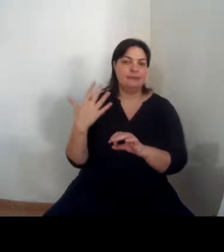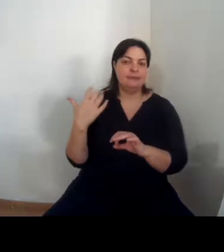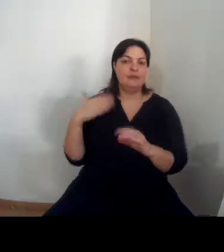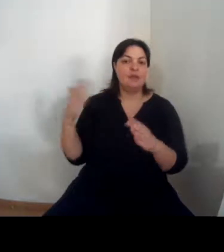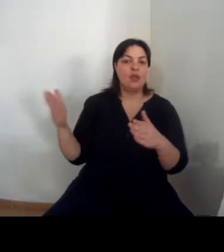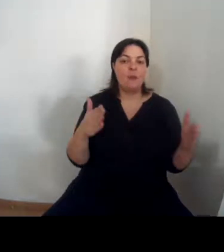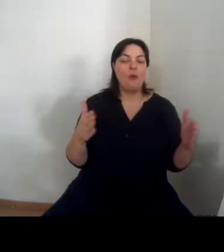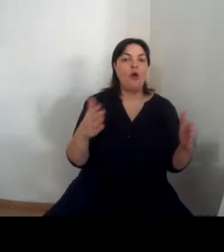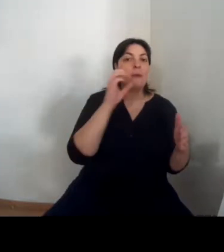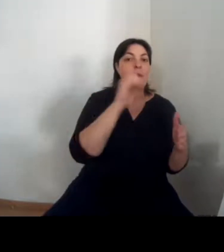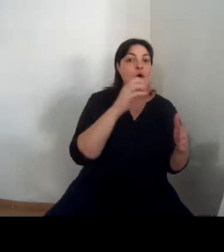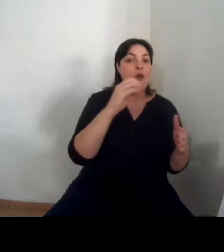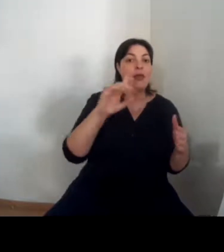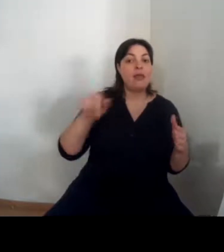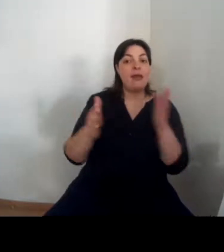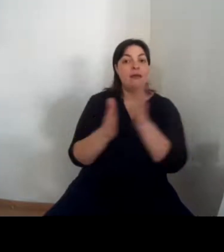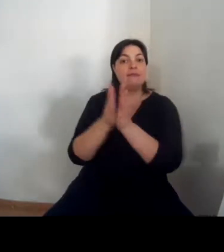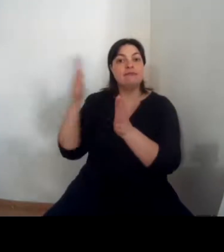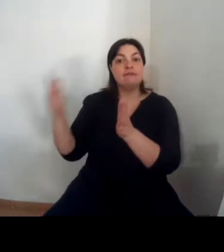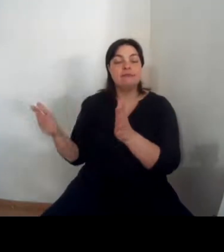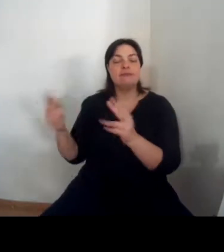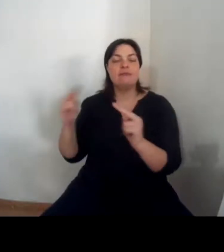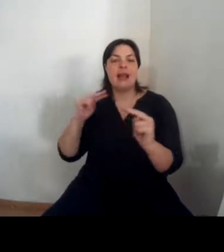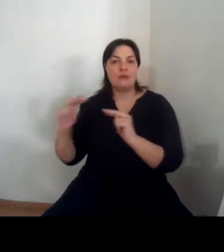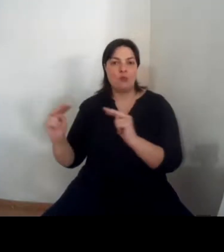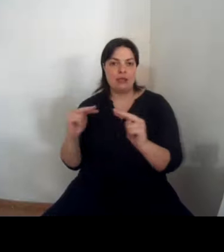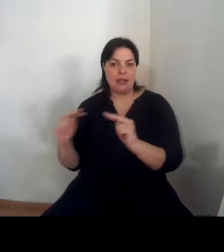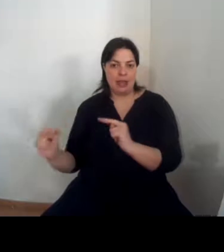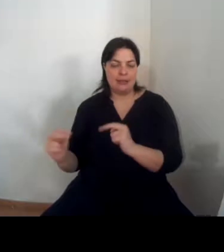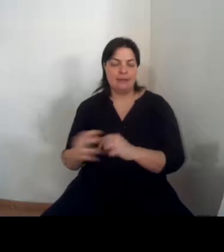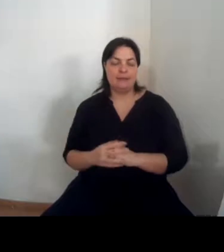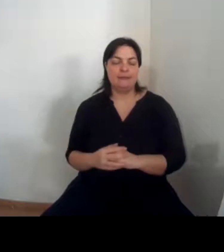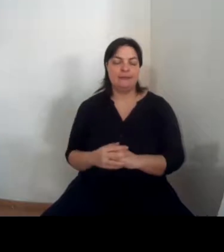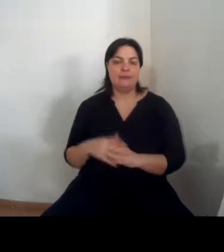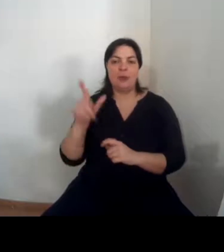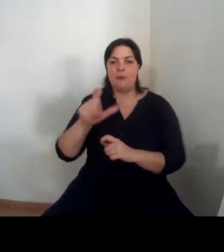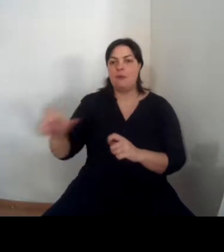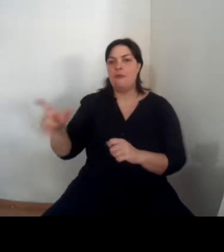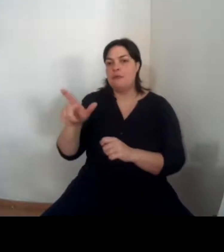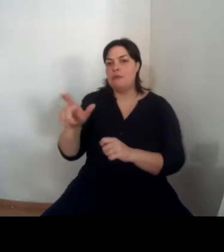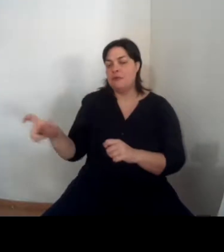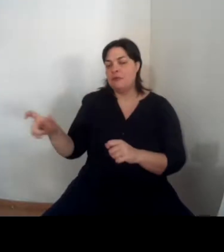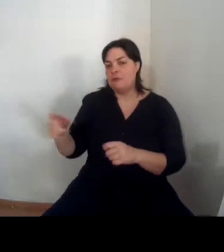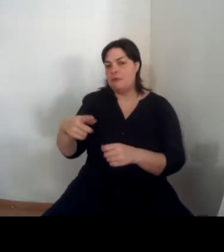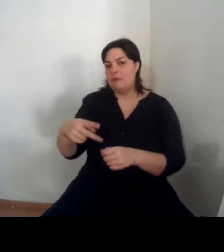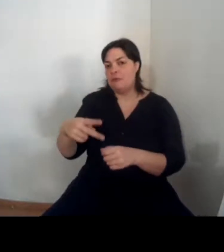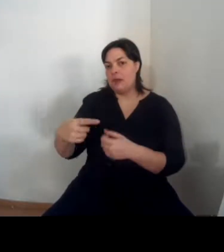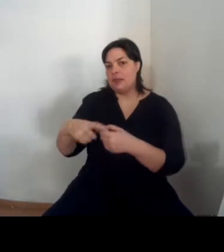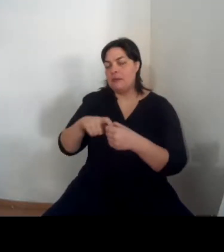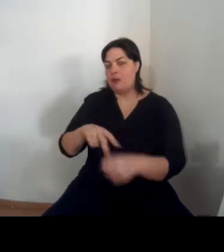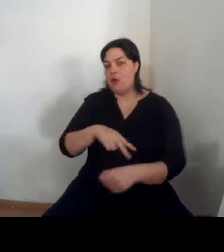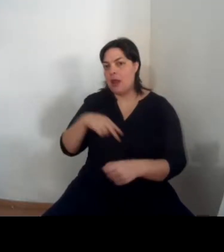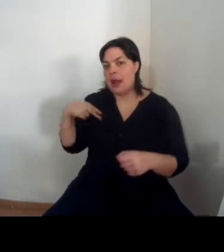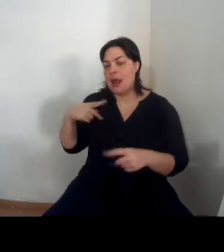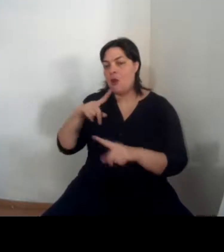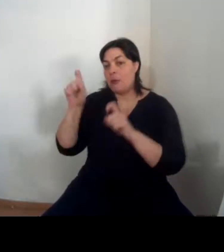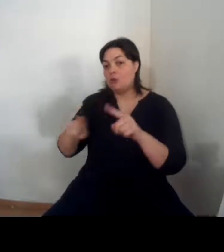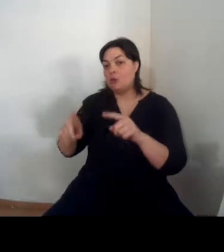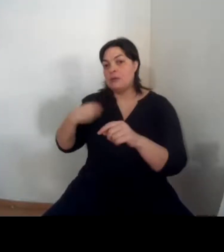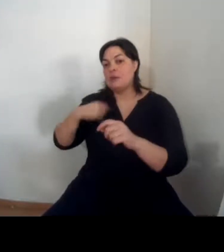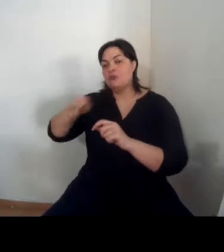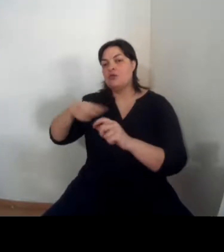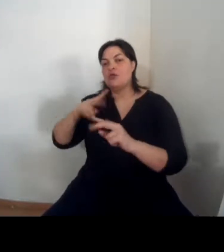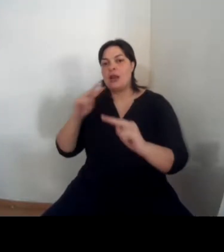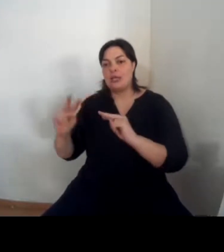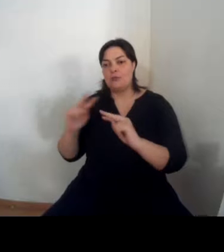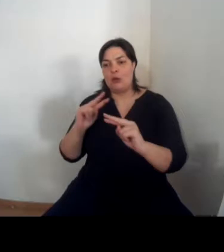de intervenciones pasaremos al bloque de participación general o respuestas a esas preguntas que podéis ir dejando en el